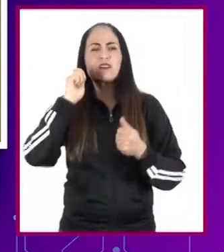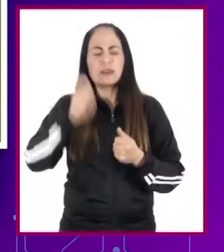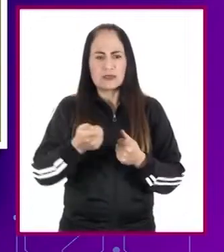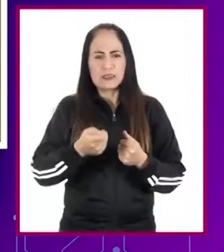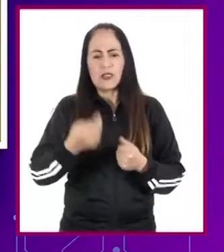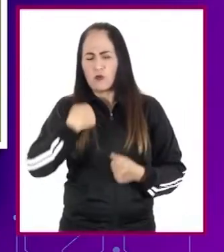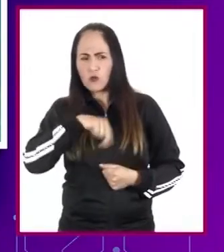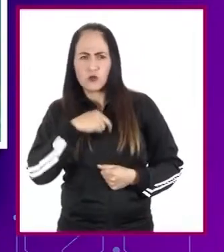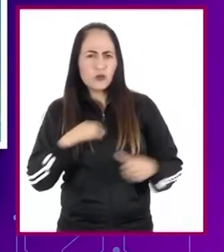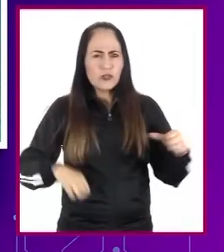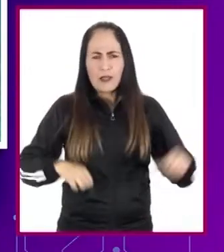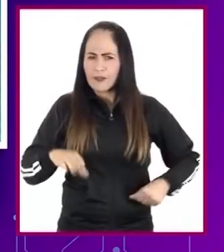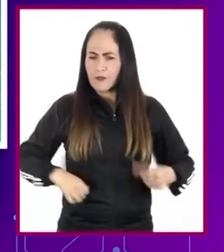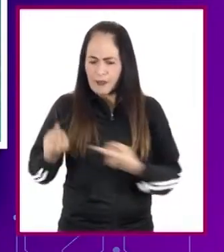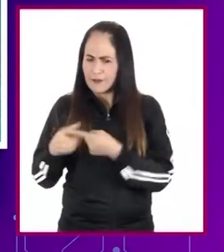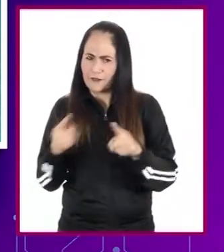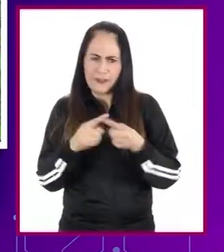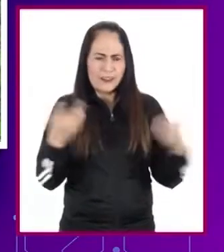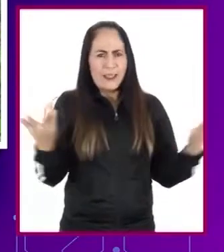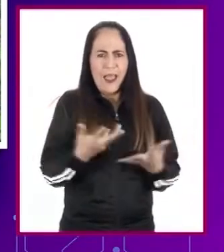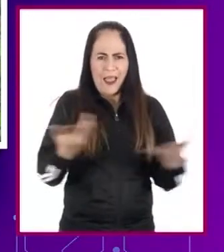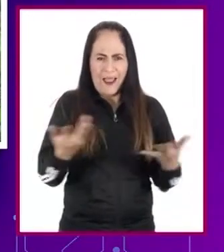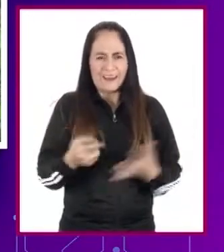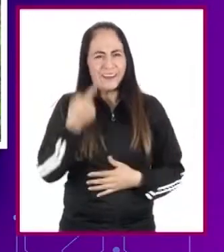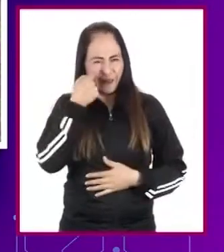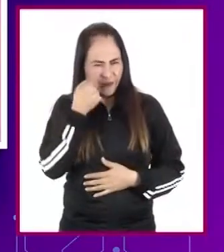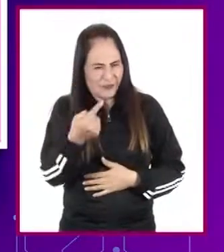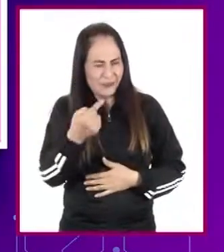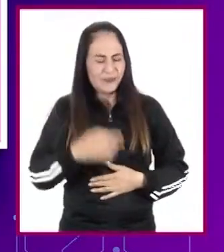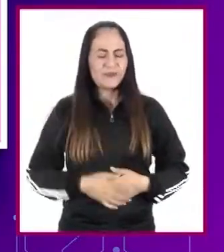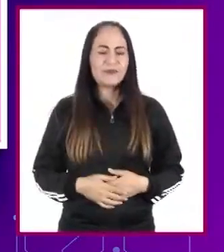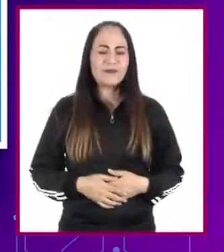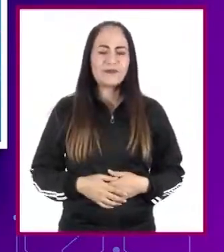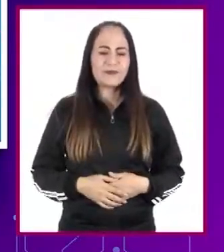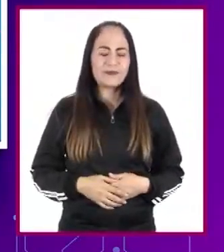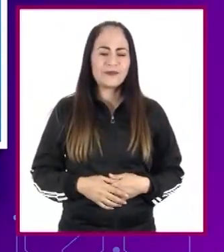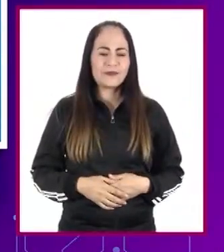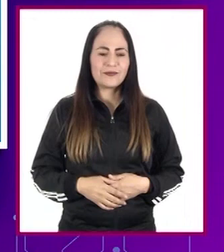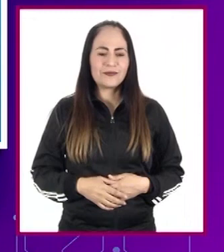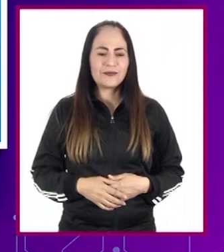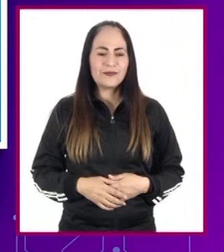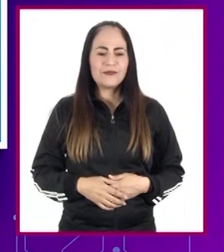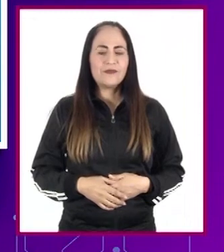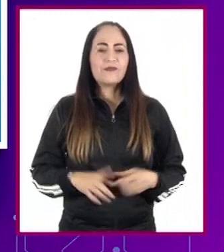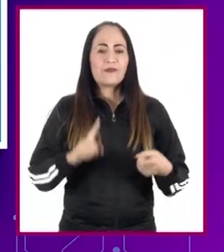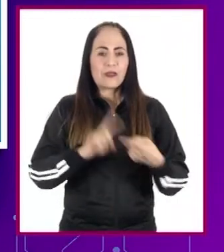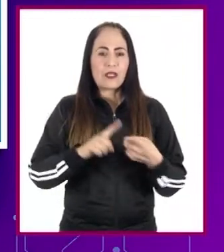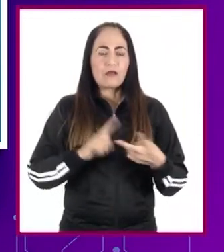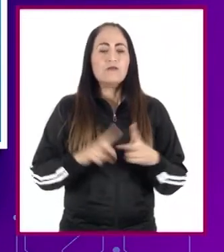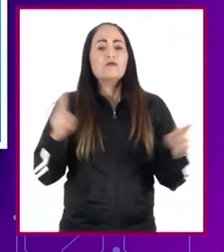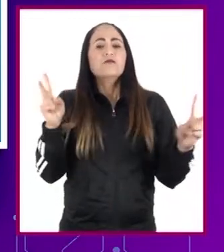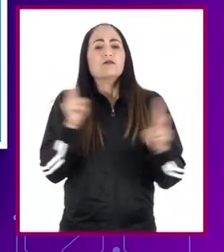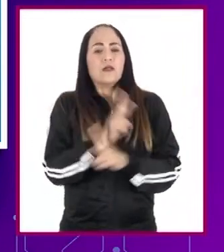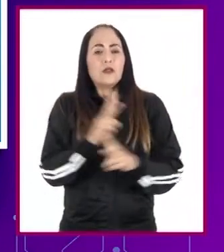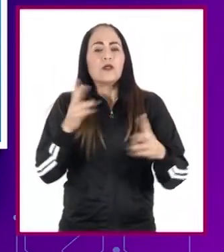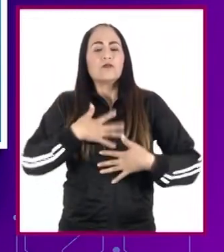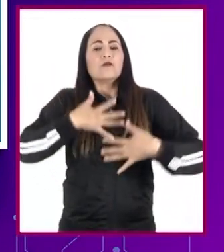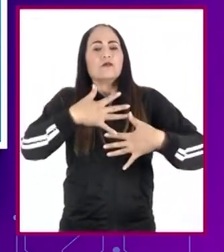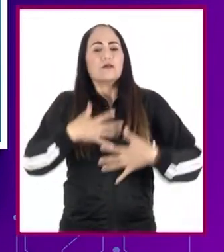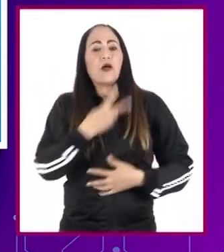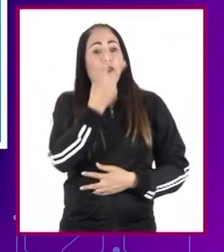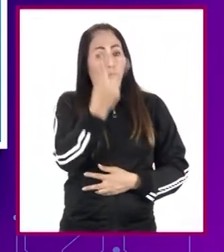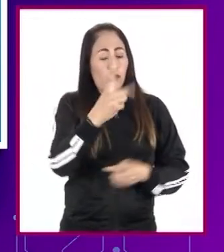nuestras actividades. Vamos a verlo con más detalle. Existen dos tipos de respiración. Por un lado,